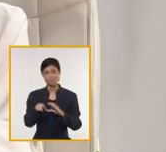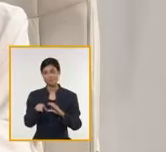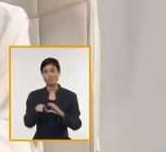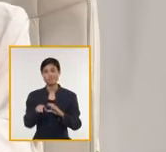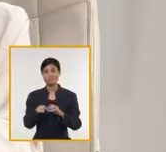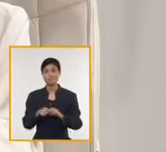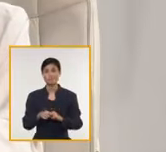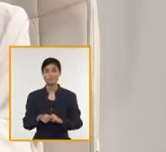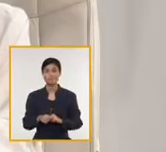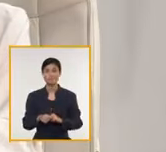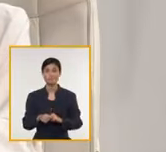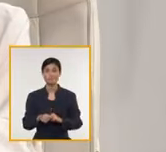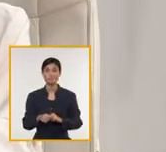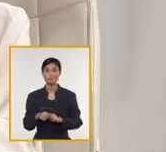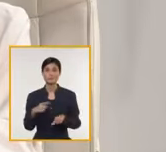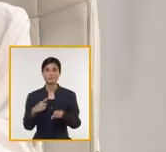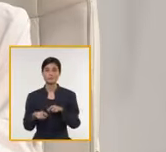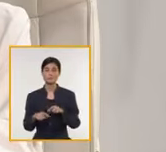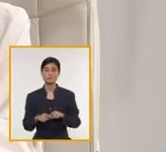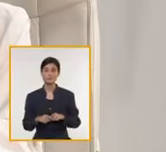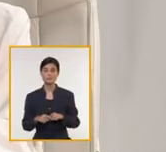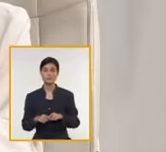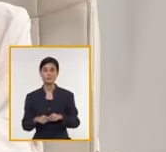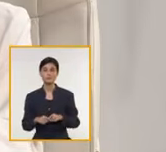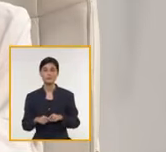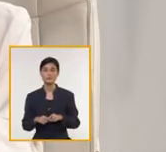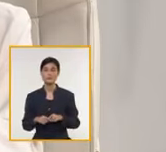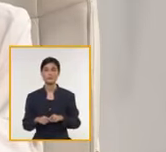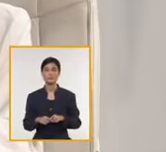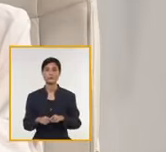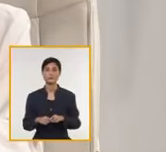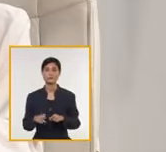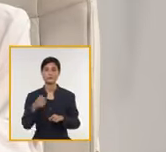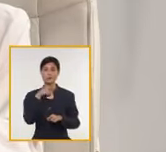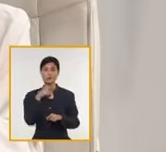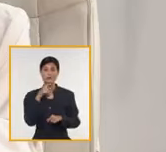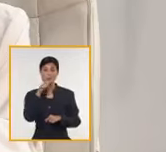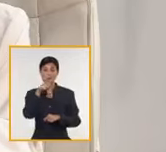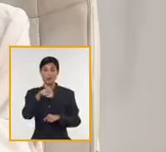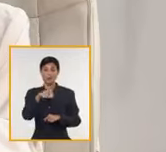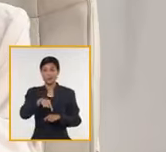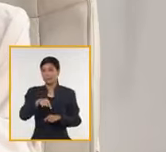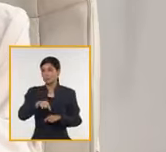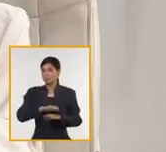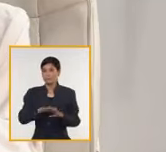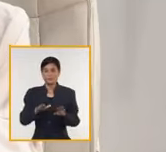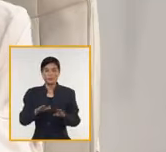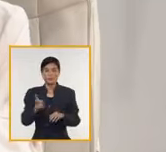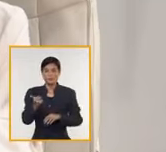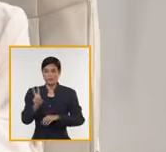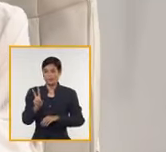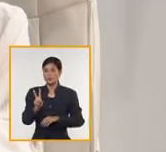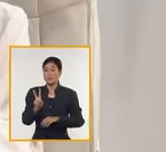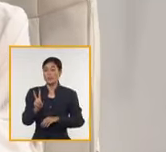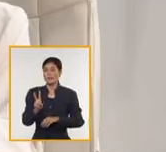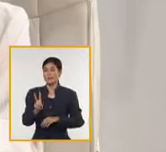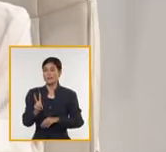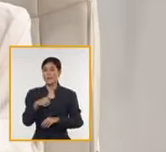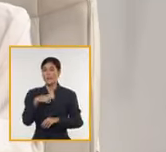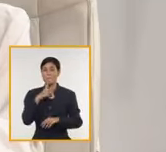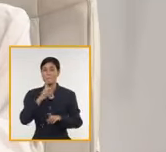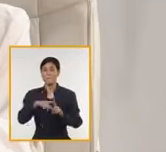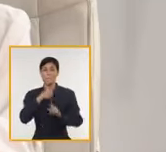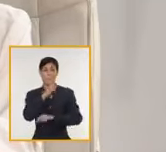además. Aquí, en este caso, ha confluido que muchos medios internacionales